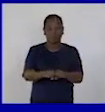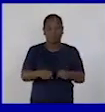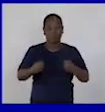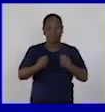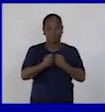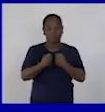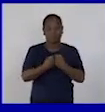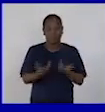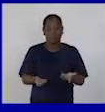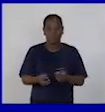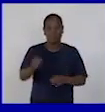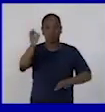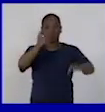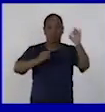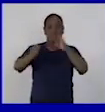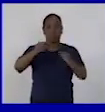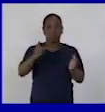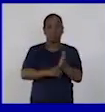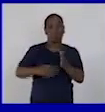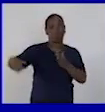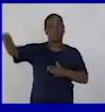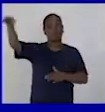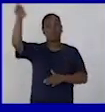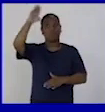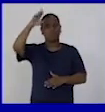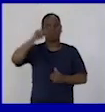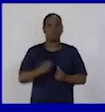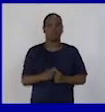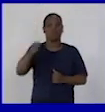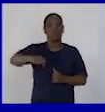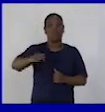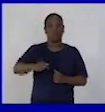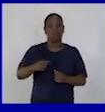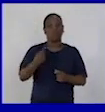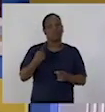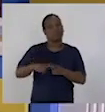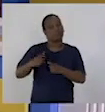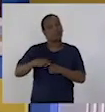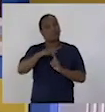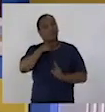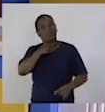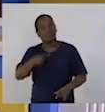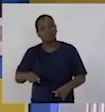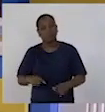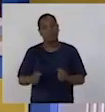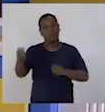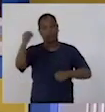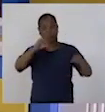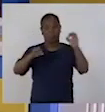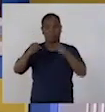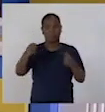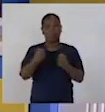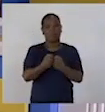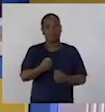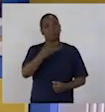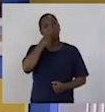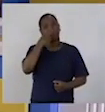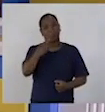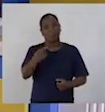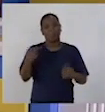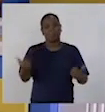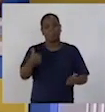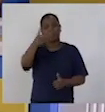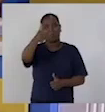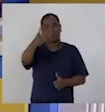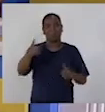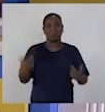activación. En este caso, la orientación de las partículas es la adecuada, es decir, las partículas chocan a la vez que